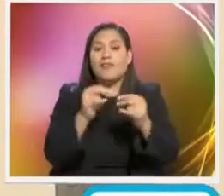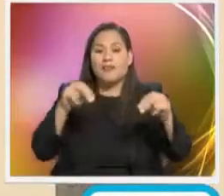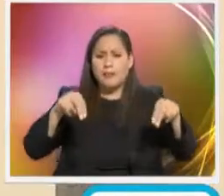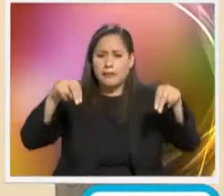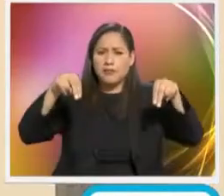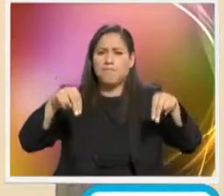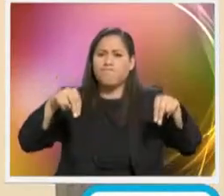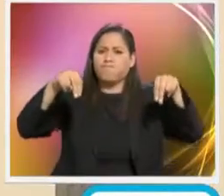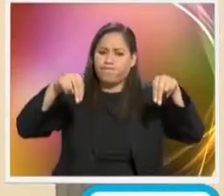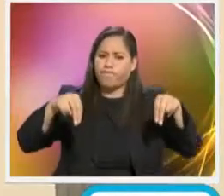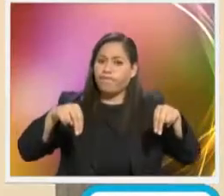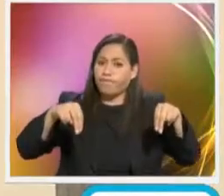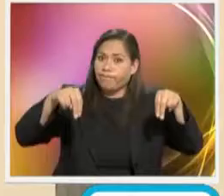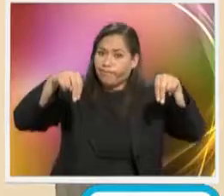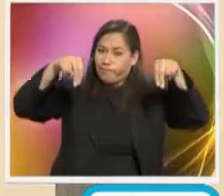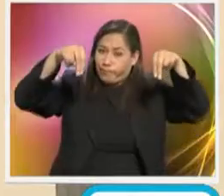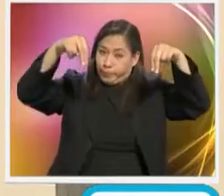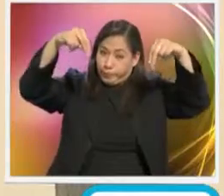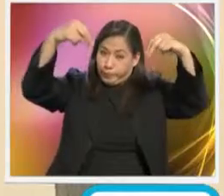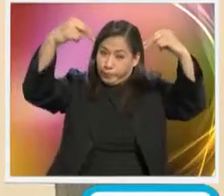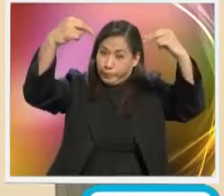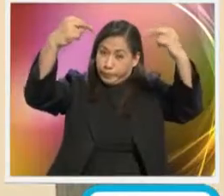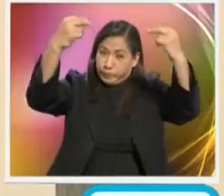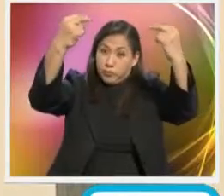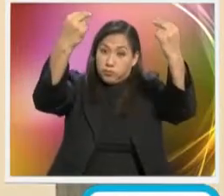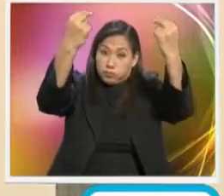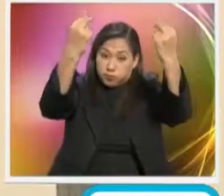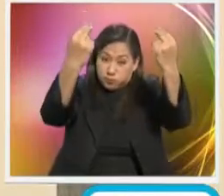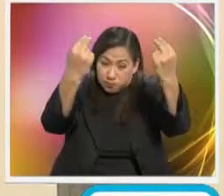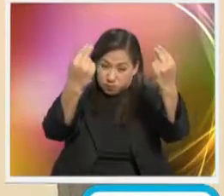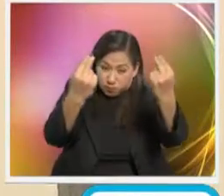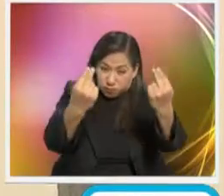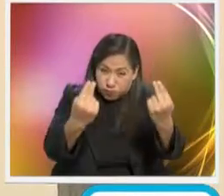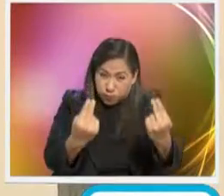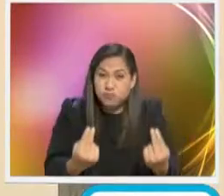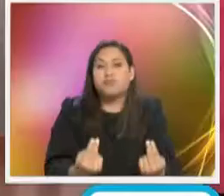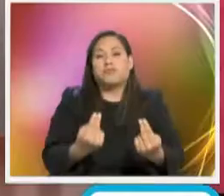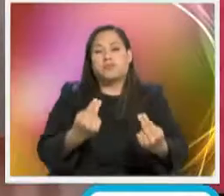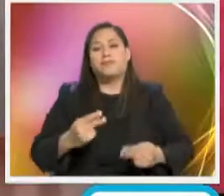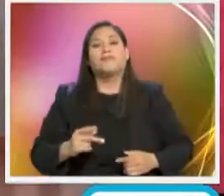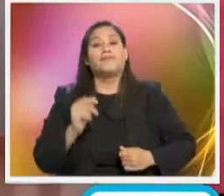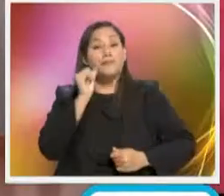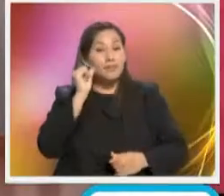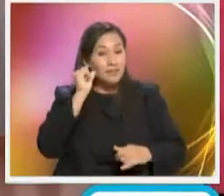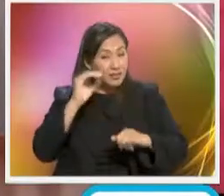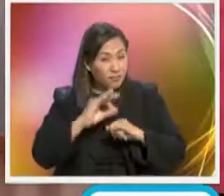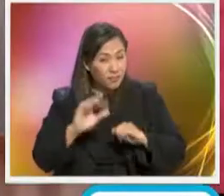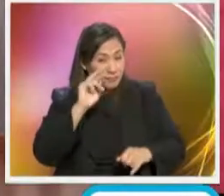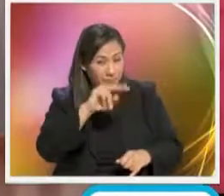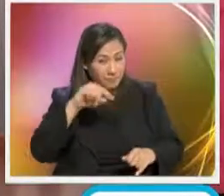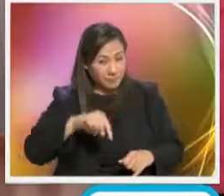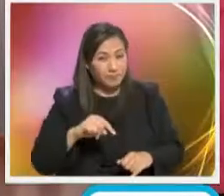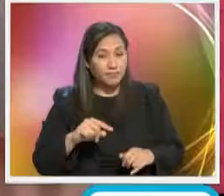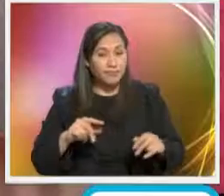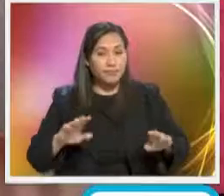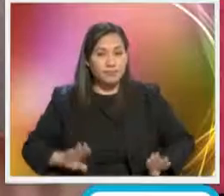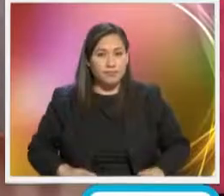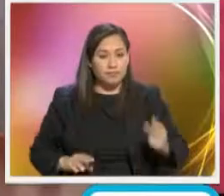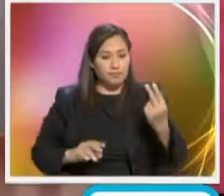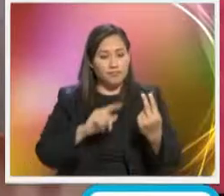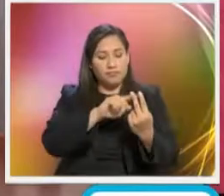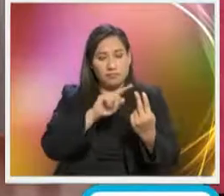y la manera en la que entras al agua, eso es lo que... Pero te voy a decir algo, en el último clavado ayer que estuvimos viendo de la